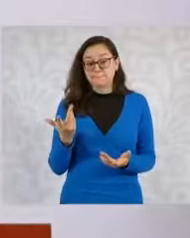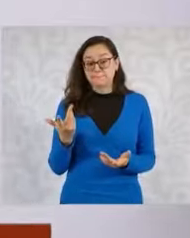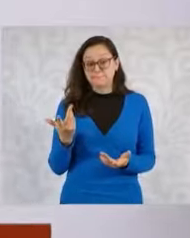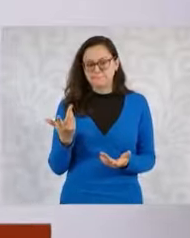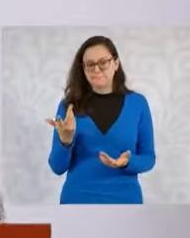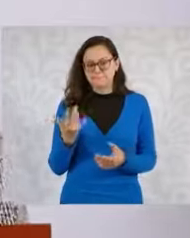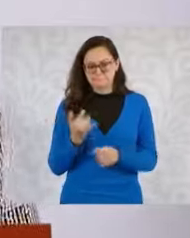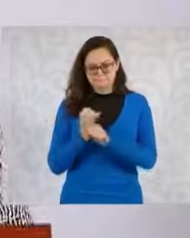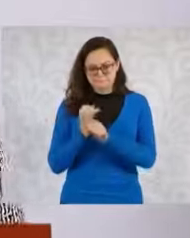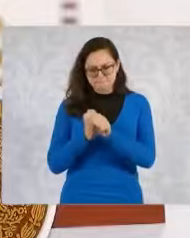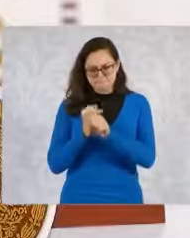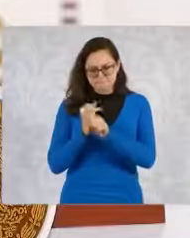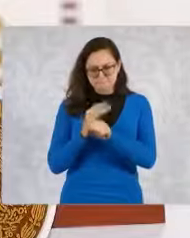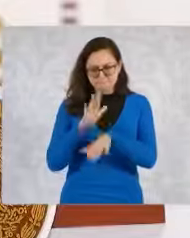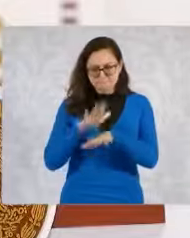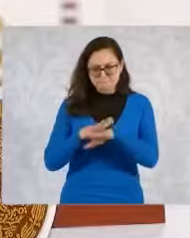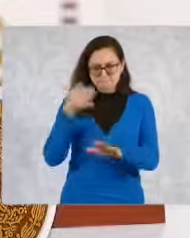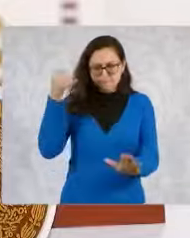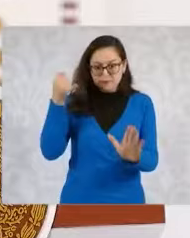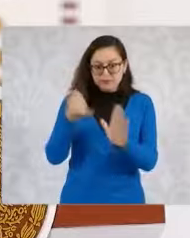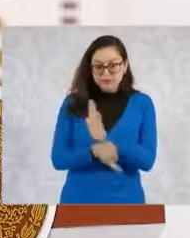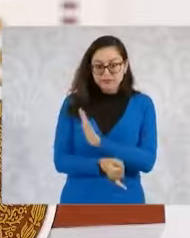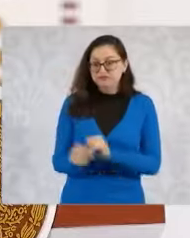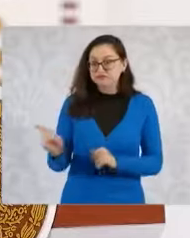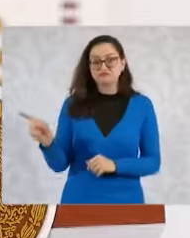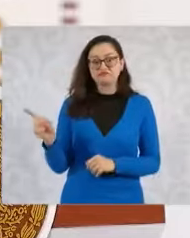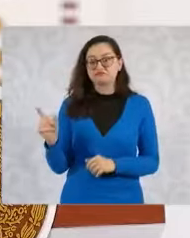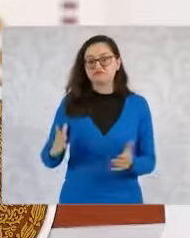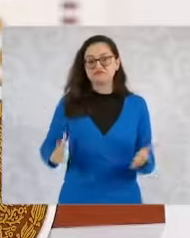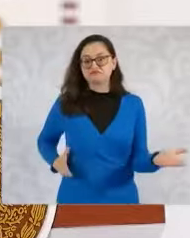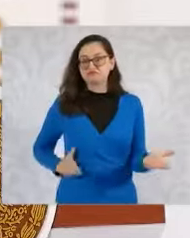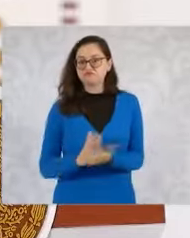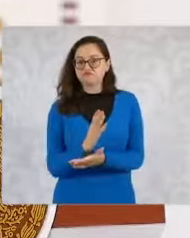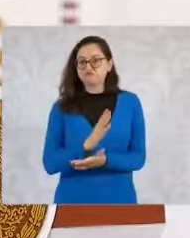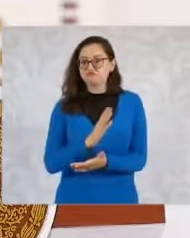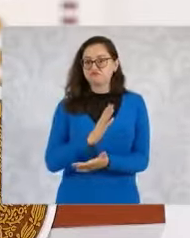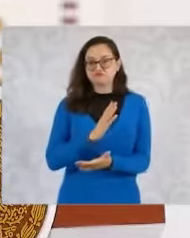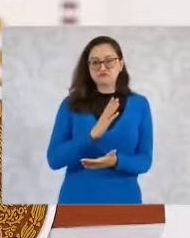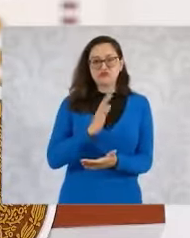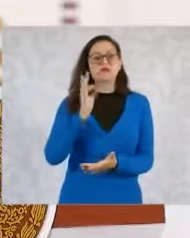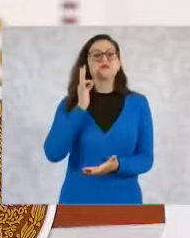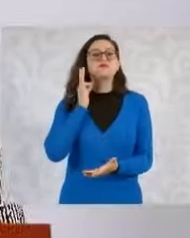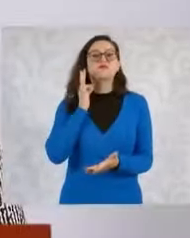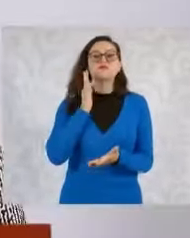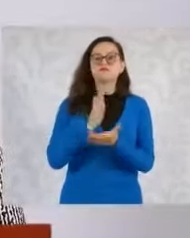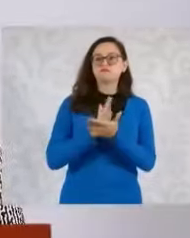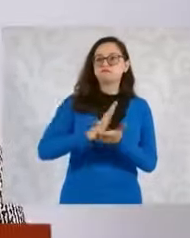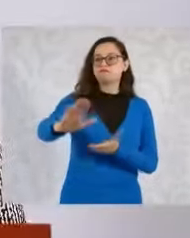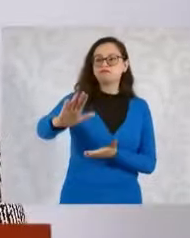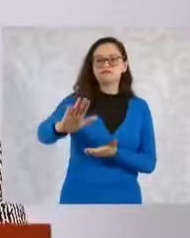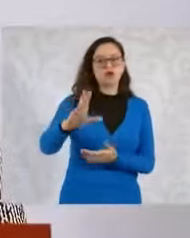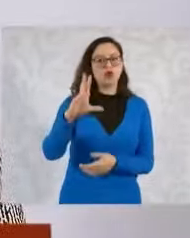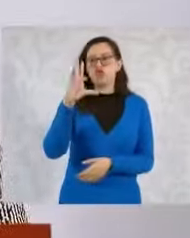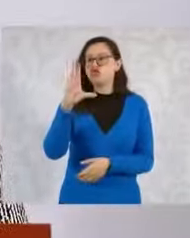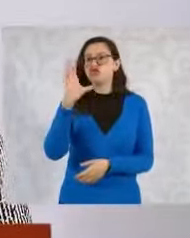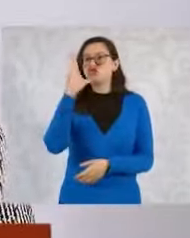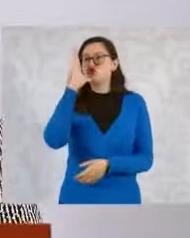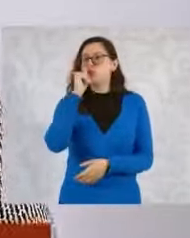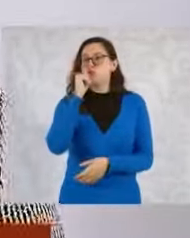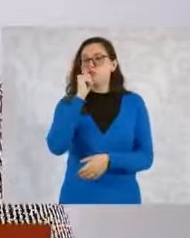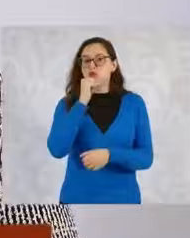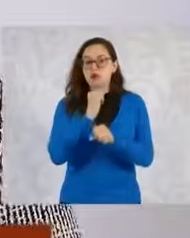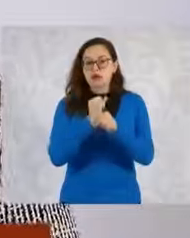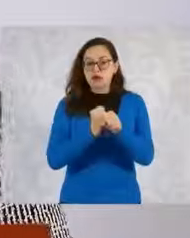se abriera esta carpeta de investigación y continuar con la investigación correspondiente. Estamos hablando del